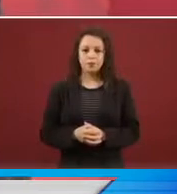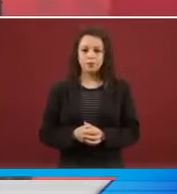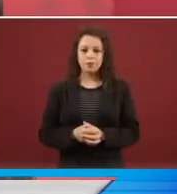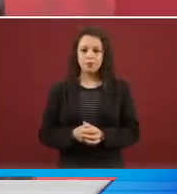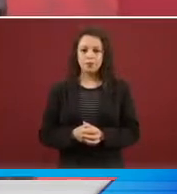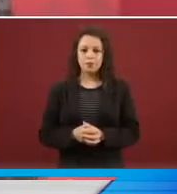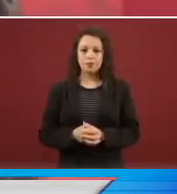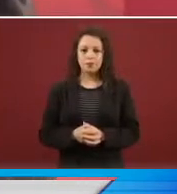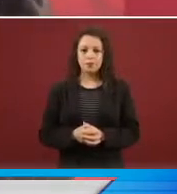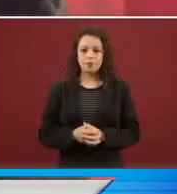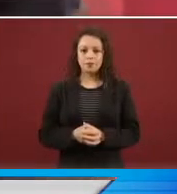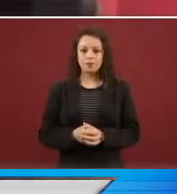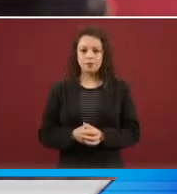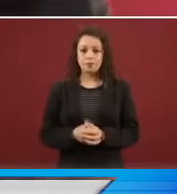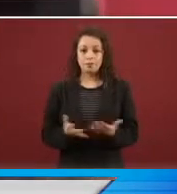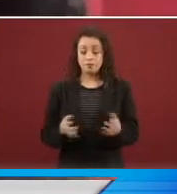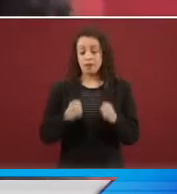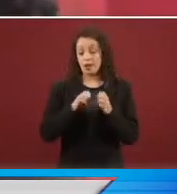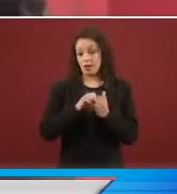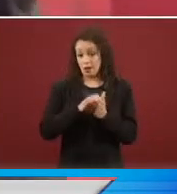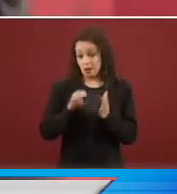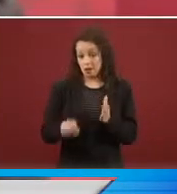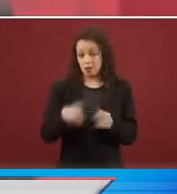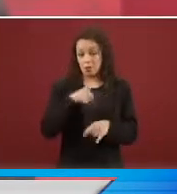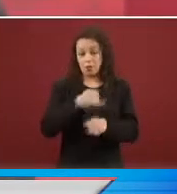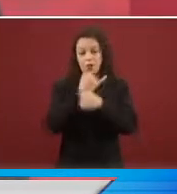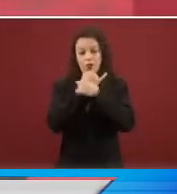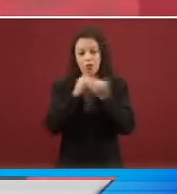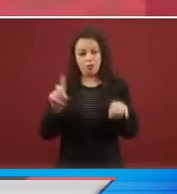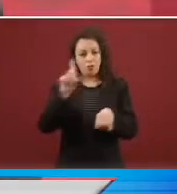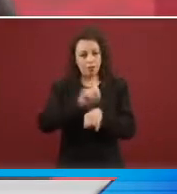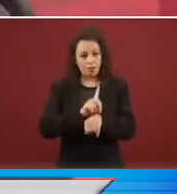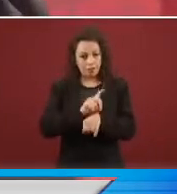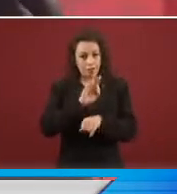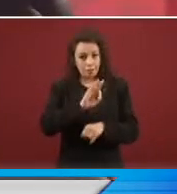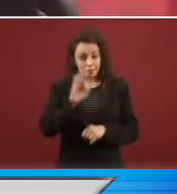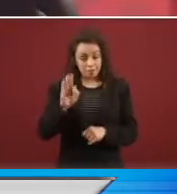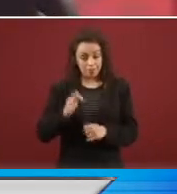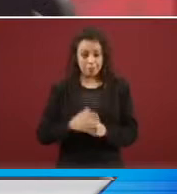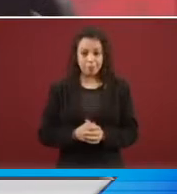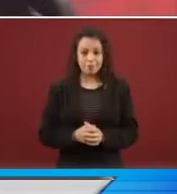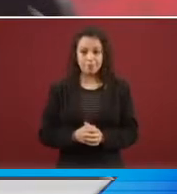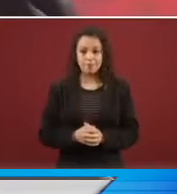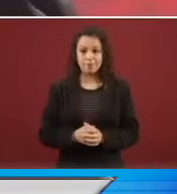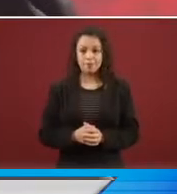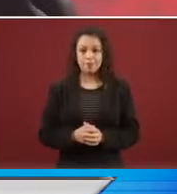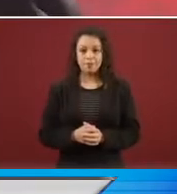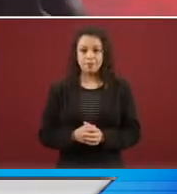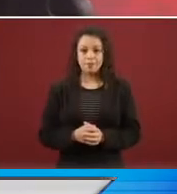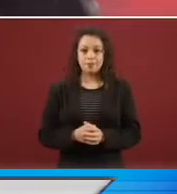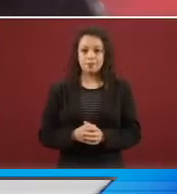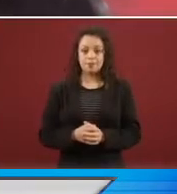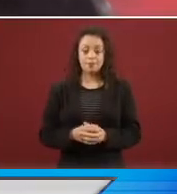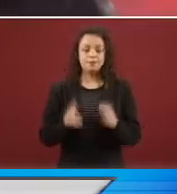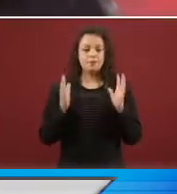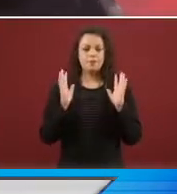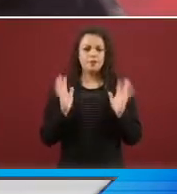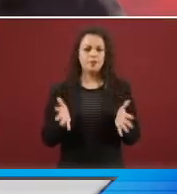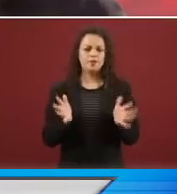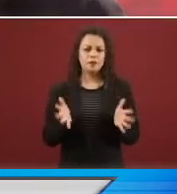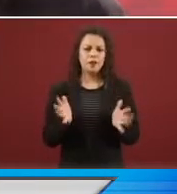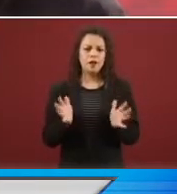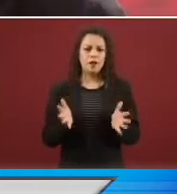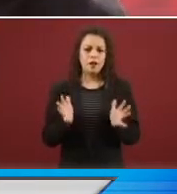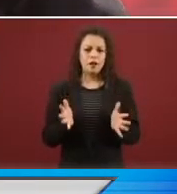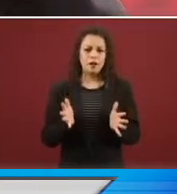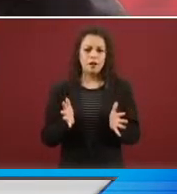con los que se dialogará y reitera que su gobierno respetará la autonomía de la universidad, pero no permitirá la manipulación política. Esto luego de que en